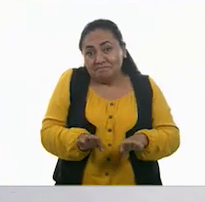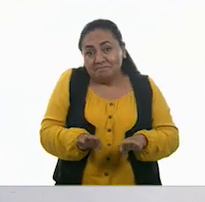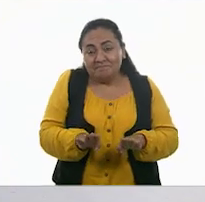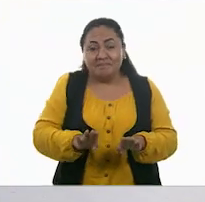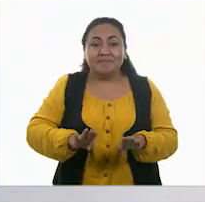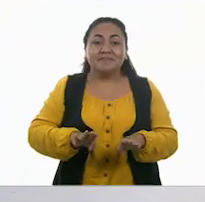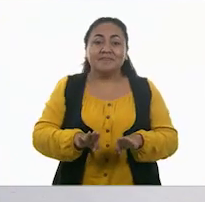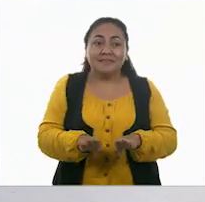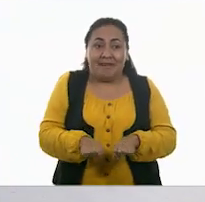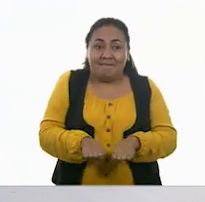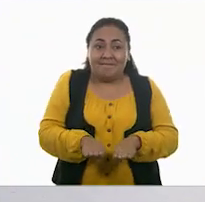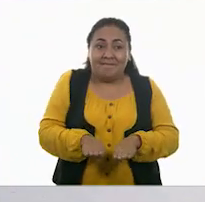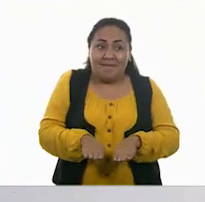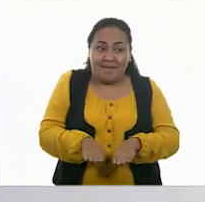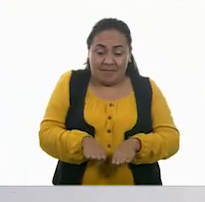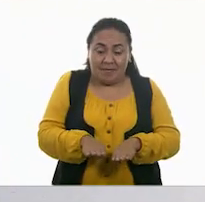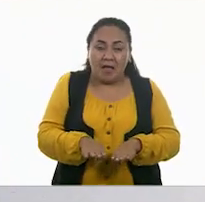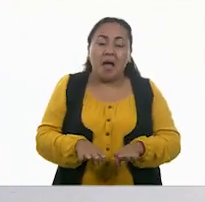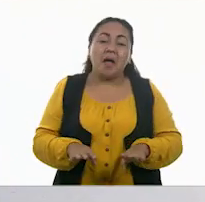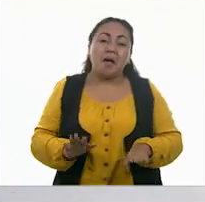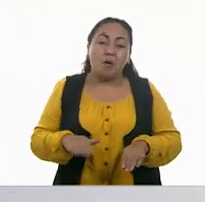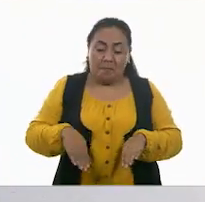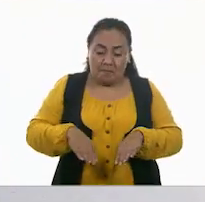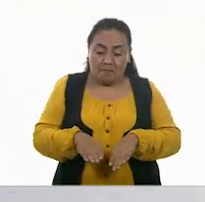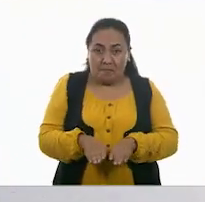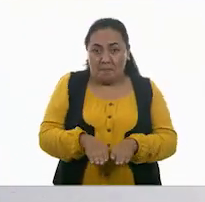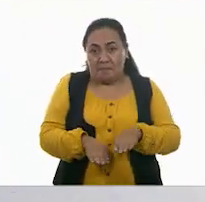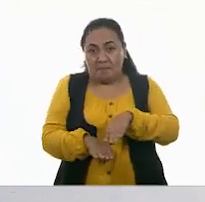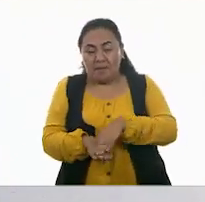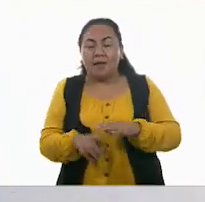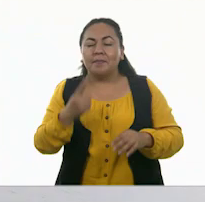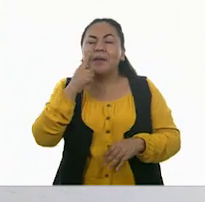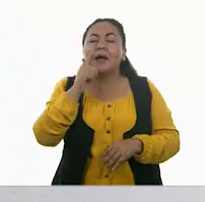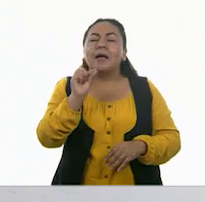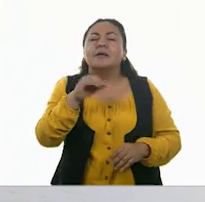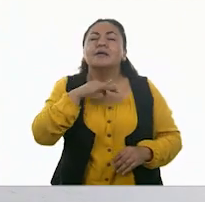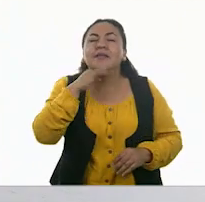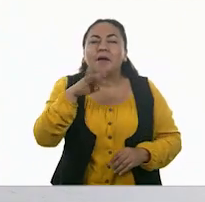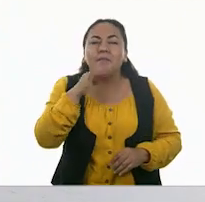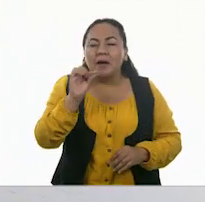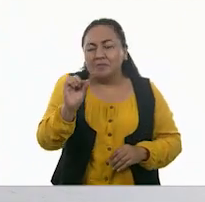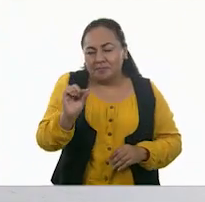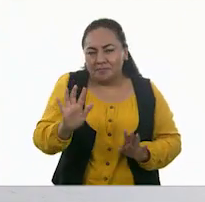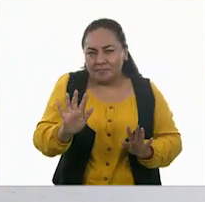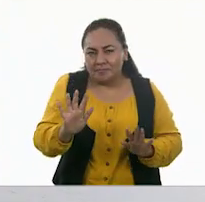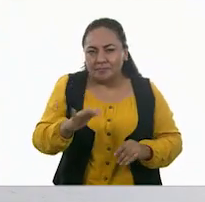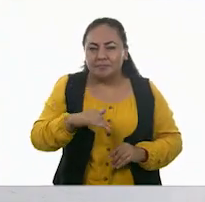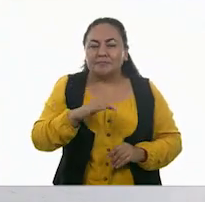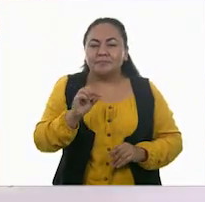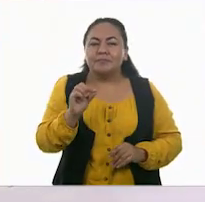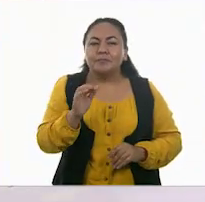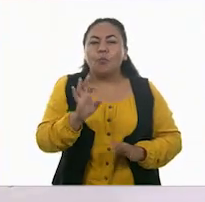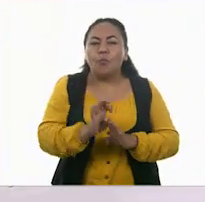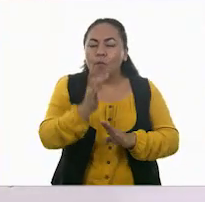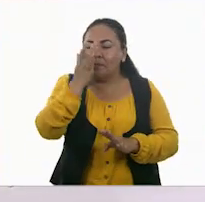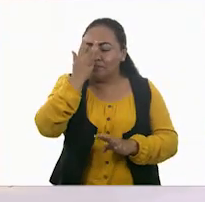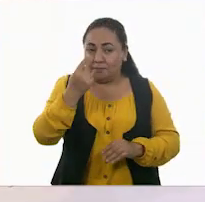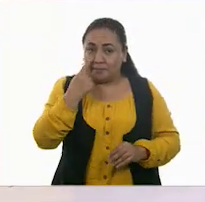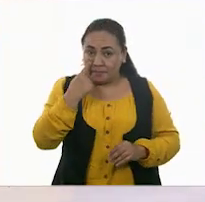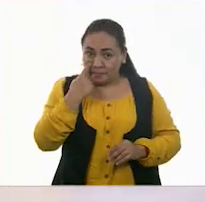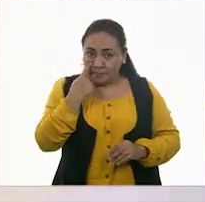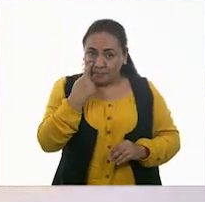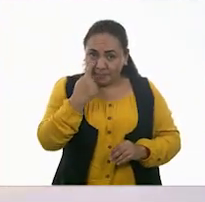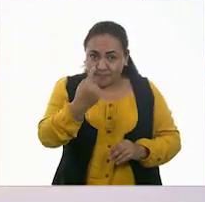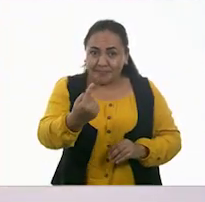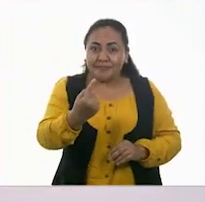subir. Ok. Bien. Vamos a hacer así. Un poco de trampa, vamos a sacarlo así, un poco de maña y vas a tratar de